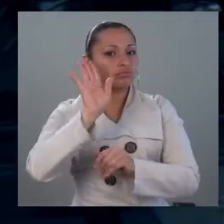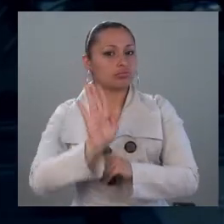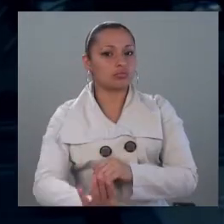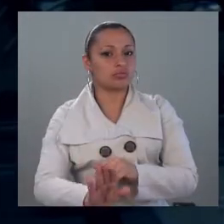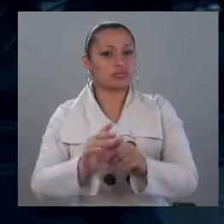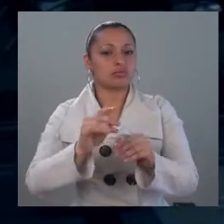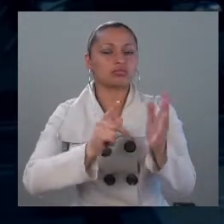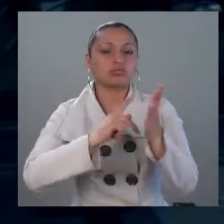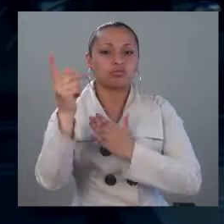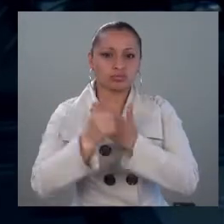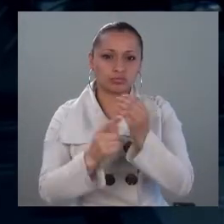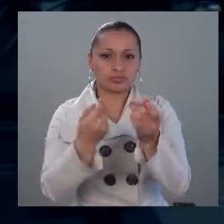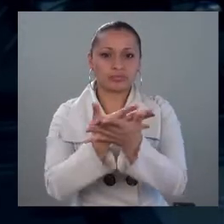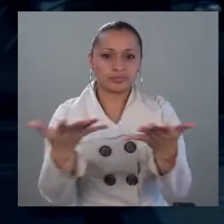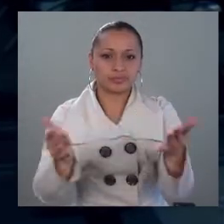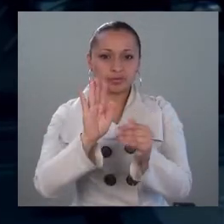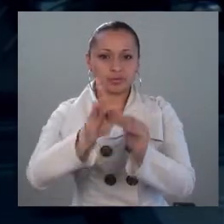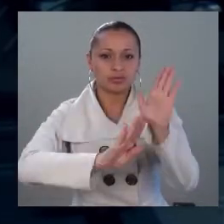desarrollar